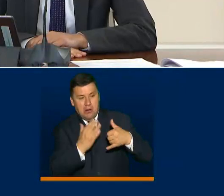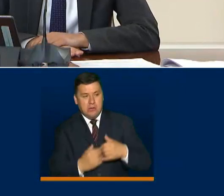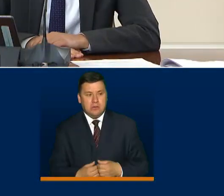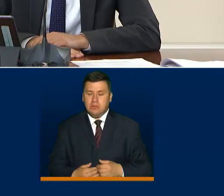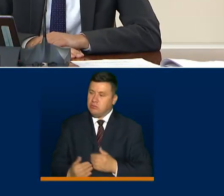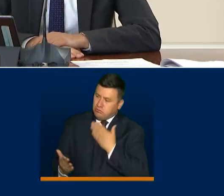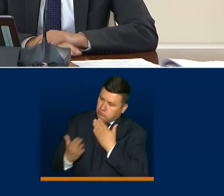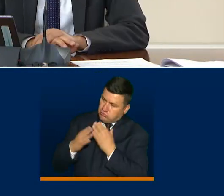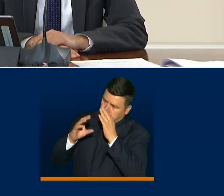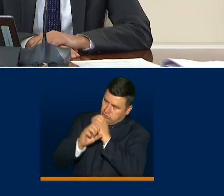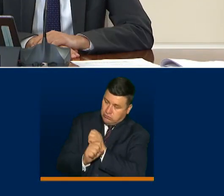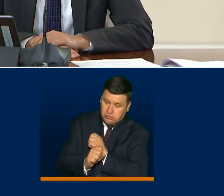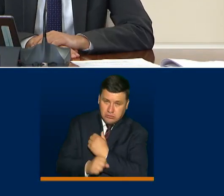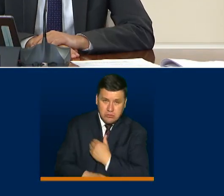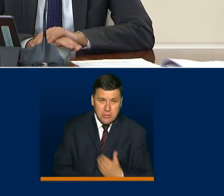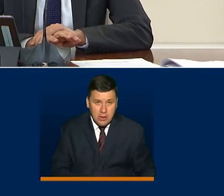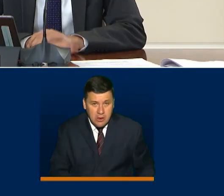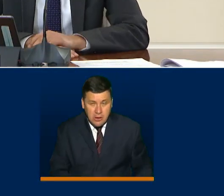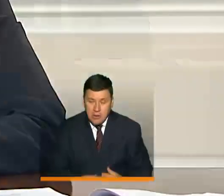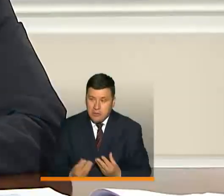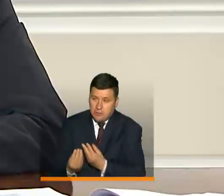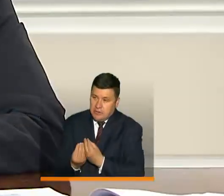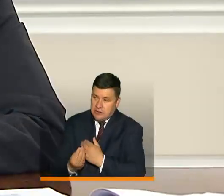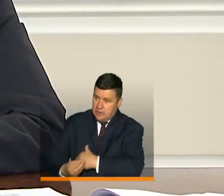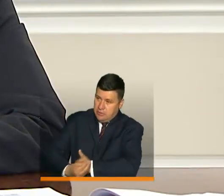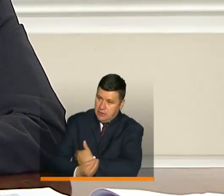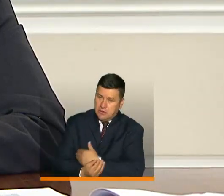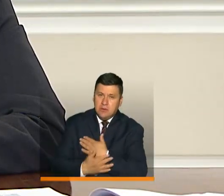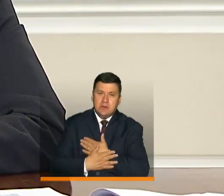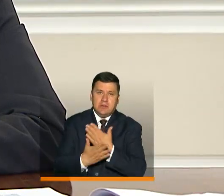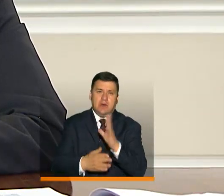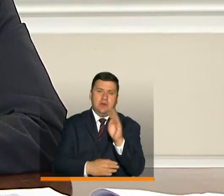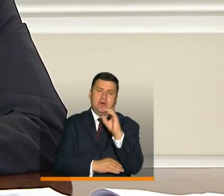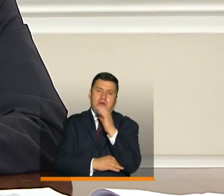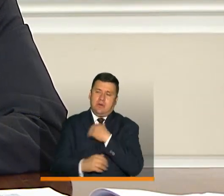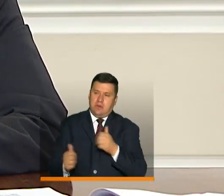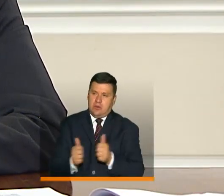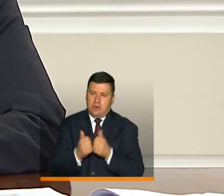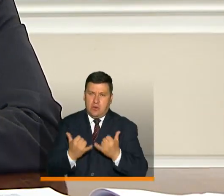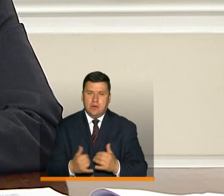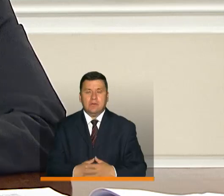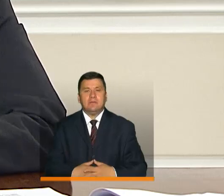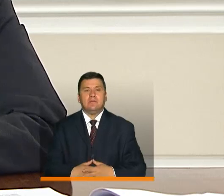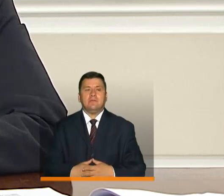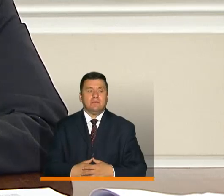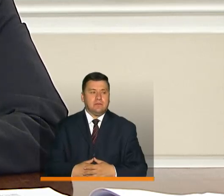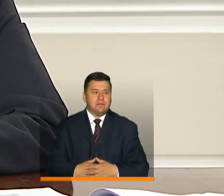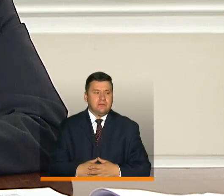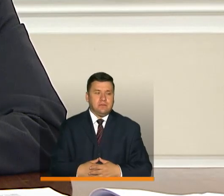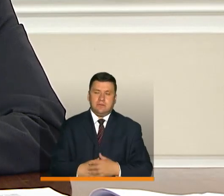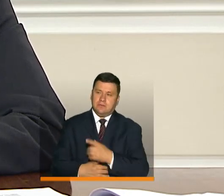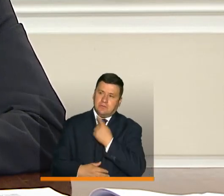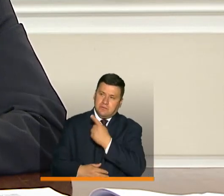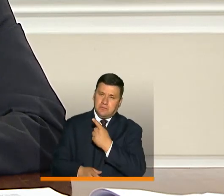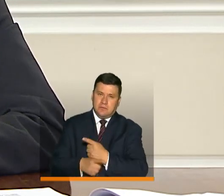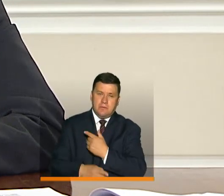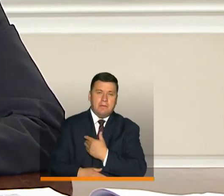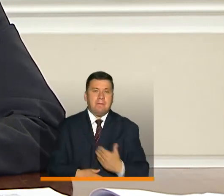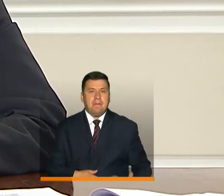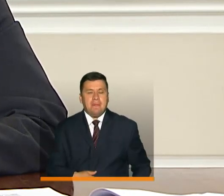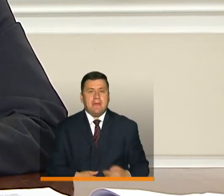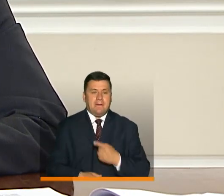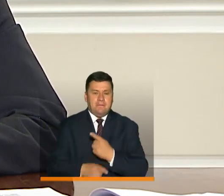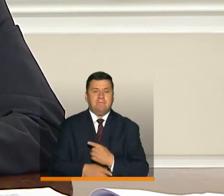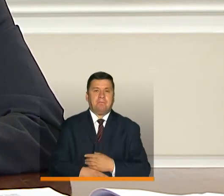Buenas noches, presidente, colegas de gabinete, un saludo a todos los colombianos que nos acompañan hoy. Como usted dice, presidente, el